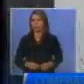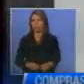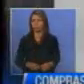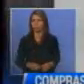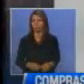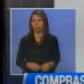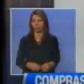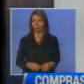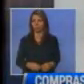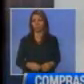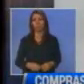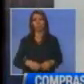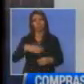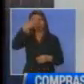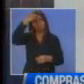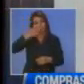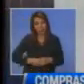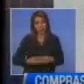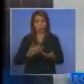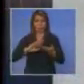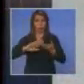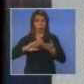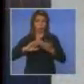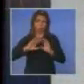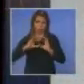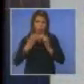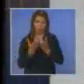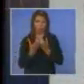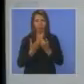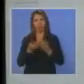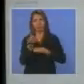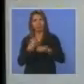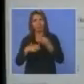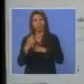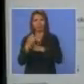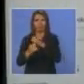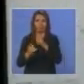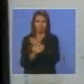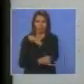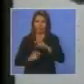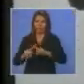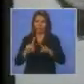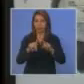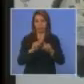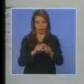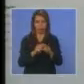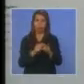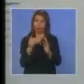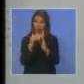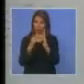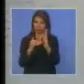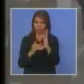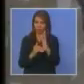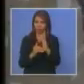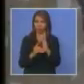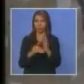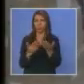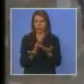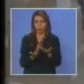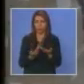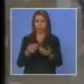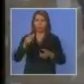La resolución 23 del Comité de Comercio Exterior, que establece nuevas regulaciones a las compras por Internet que ingresan al país mediante el